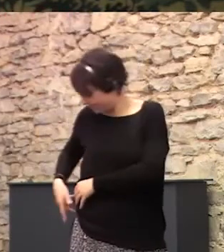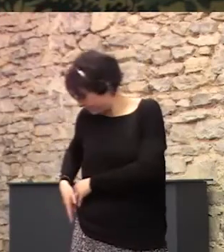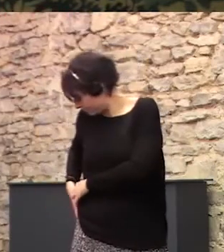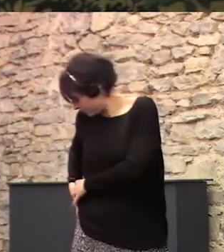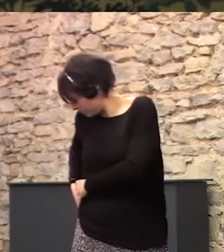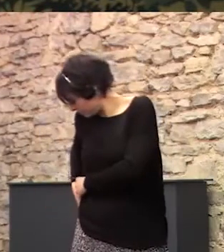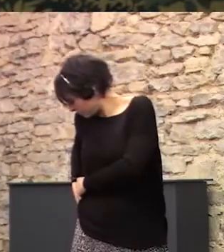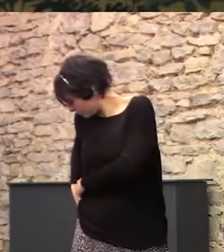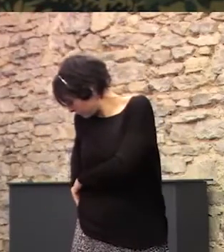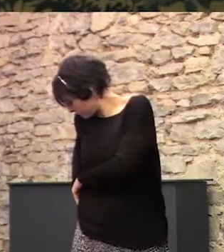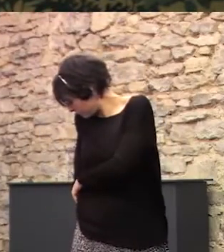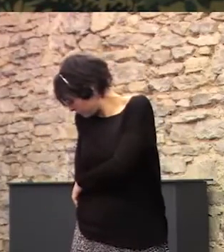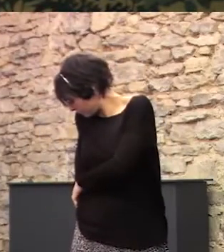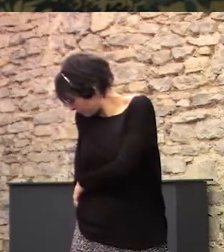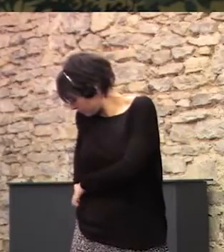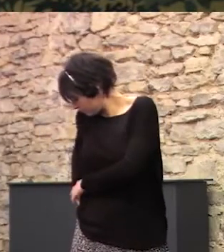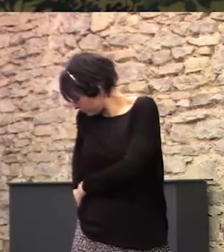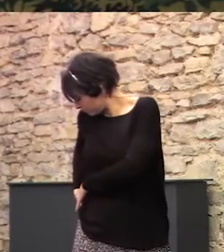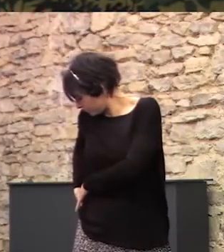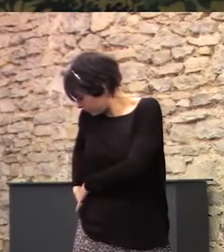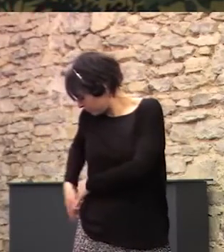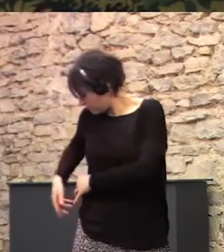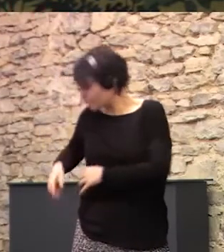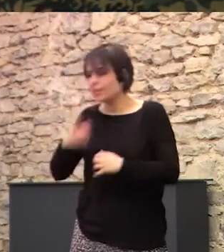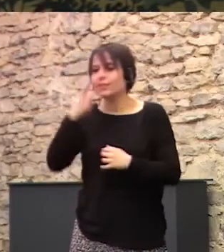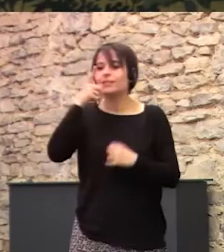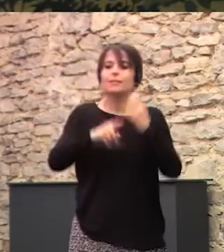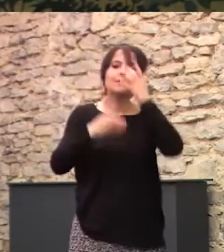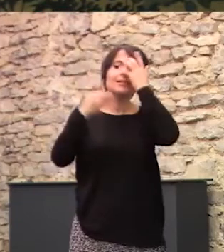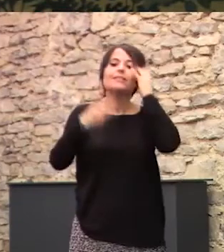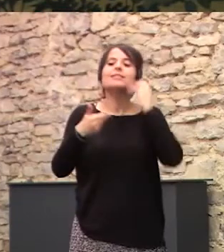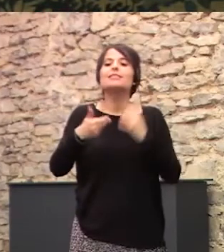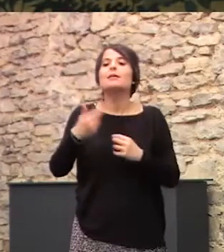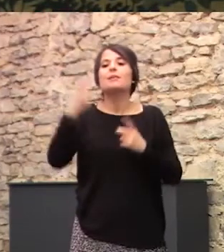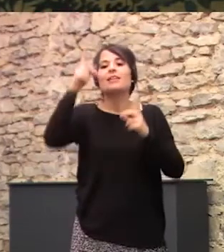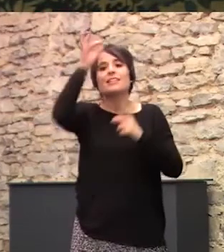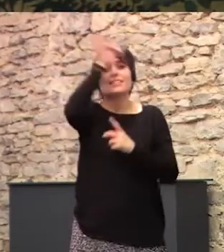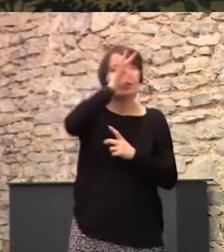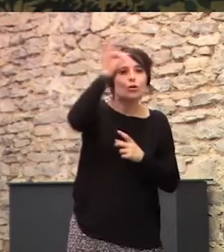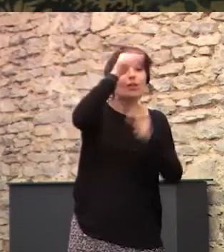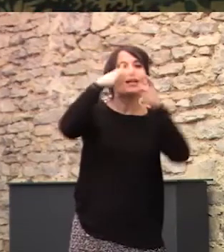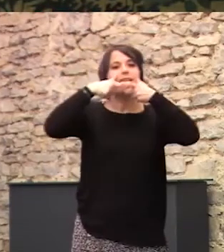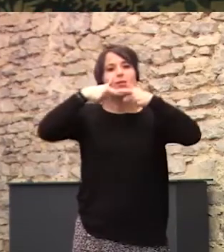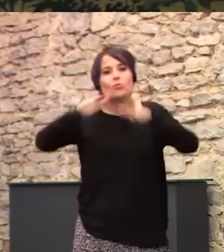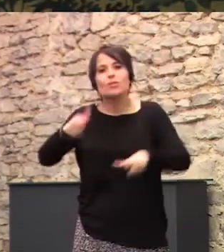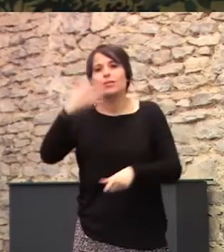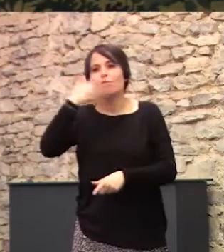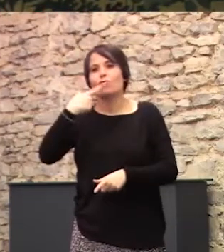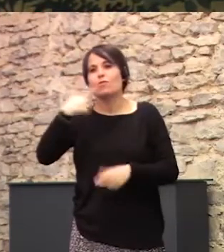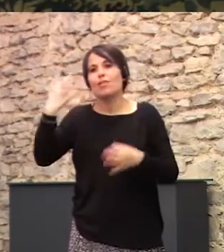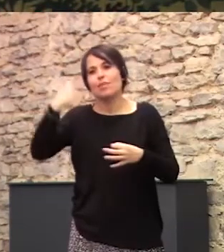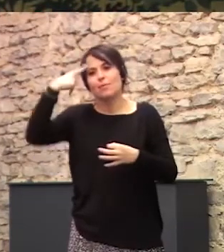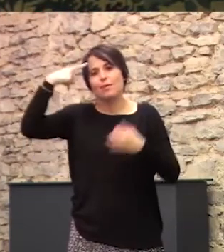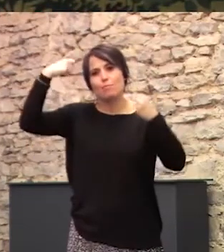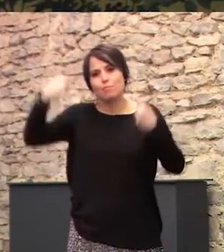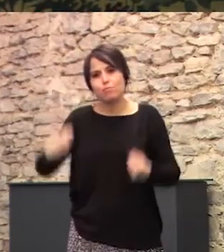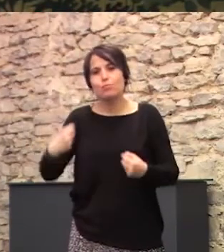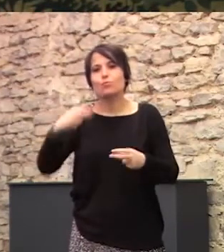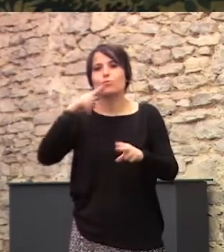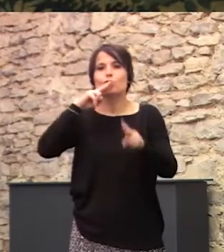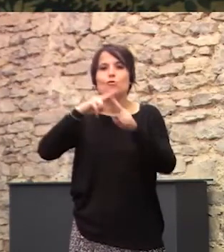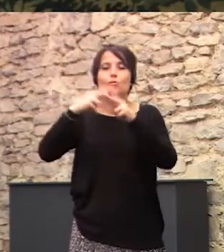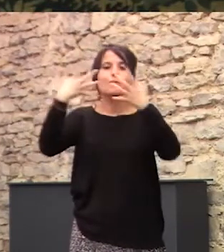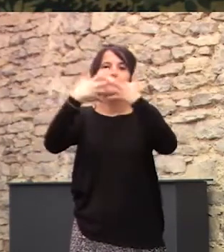Vale. Y dominio también, aparte de todos estos conocimientos teóricos y lingüísticos, dominio de la sunna. La sunna son los dichos